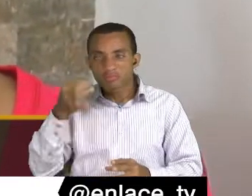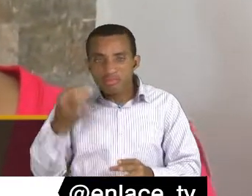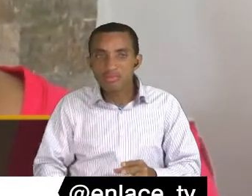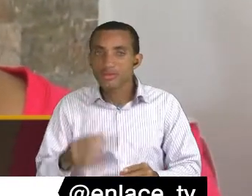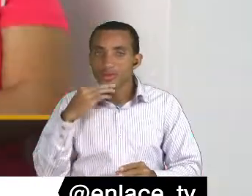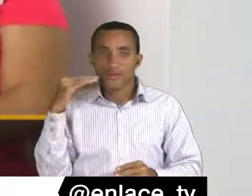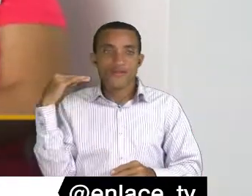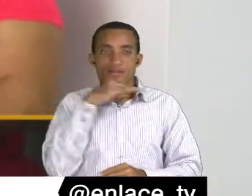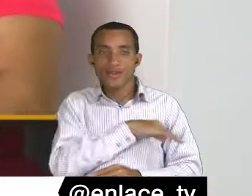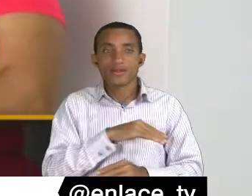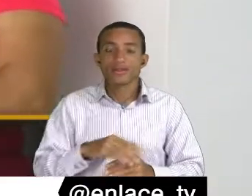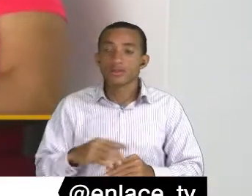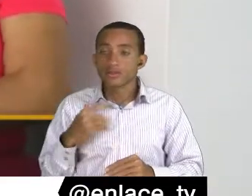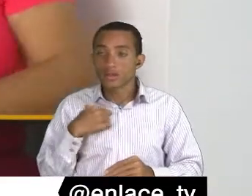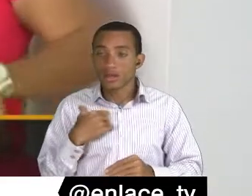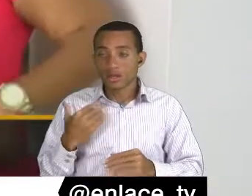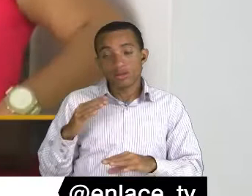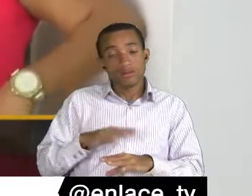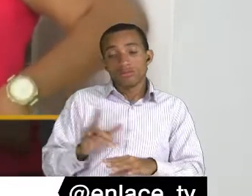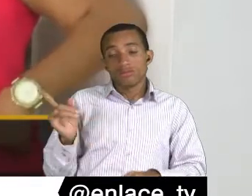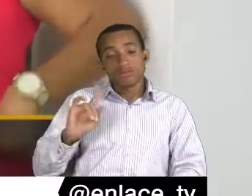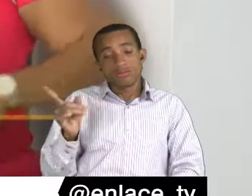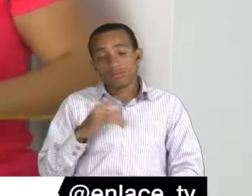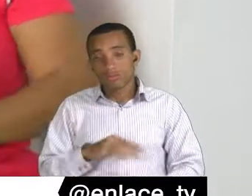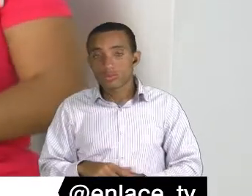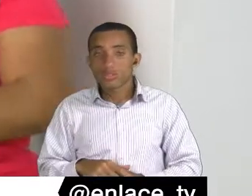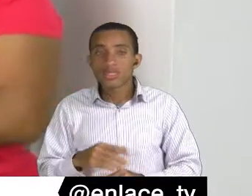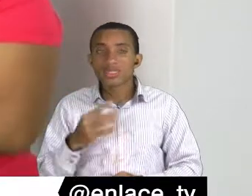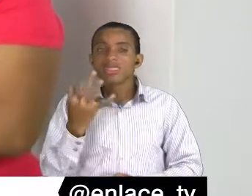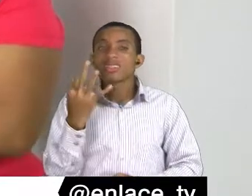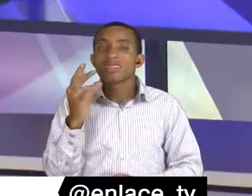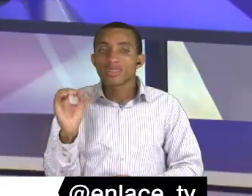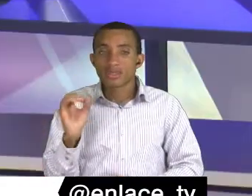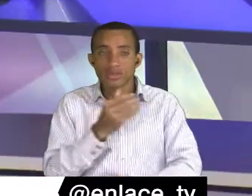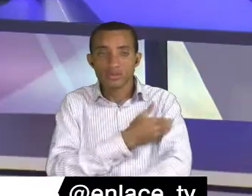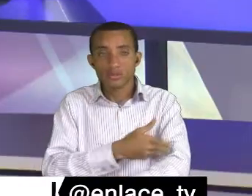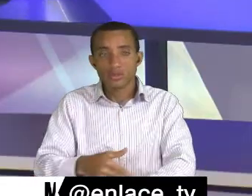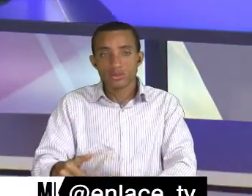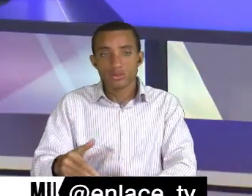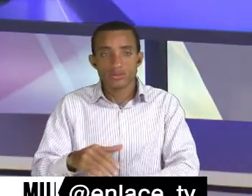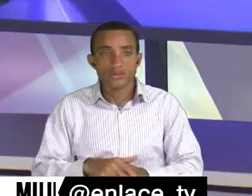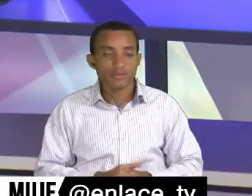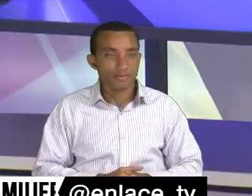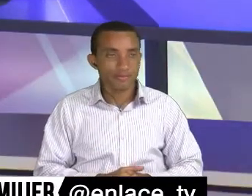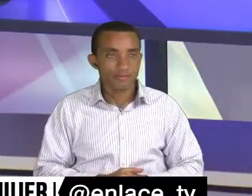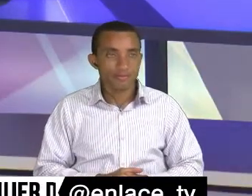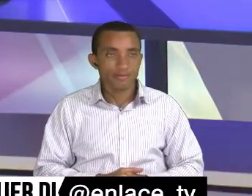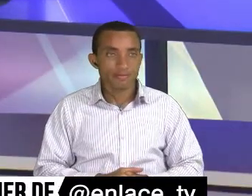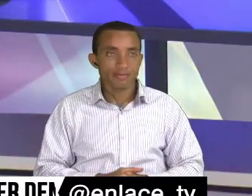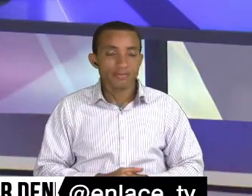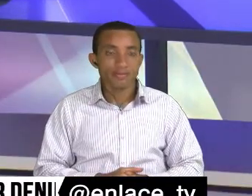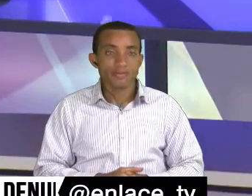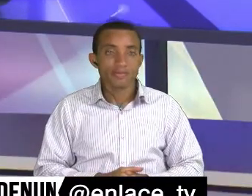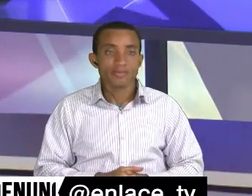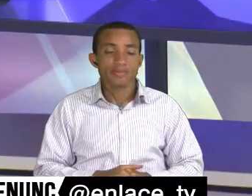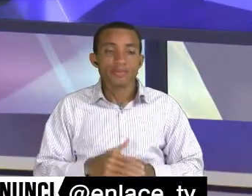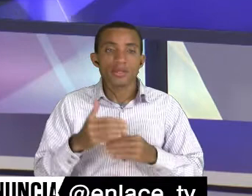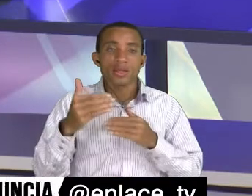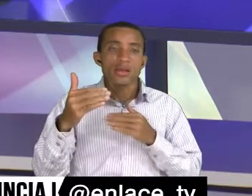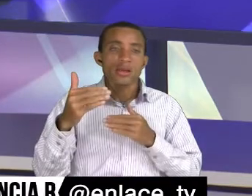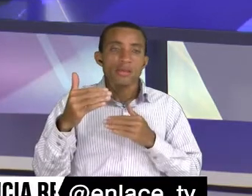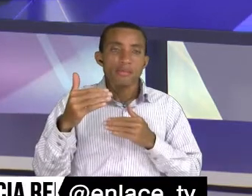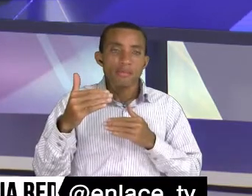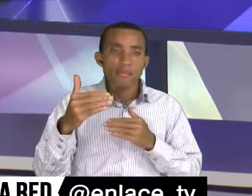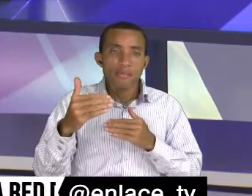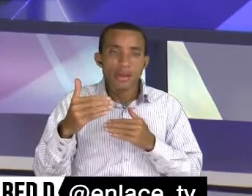le responde por la compra de los carros en los que invirtió más de 30 millones de pesos. Se acaba el tiempo para que aquellas personas que